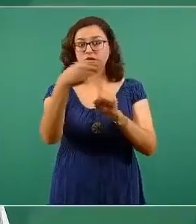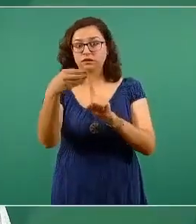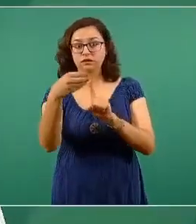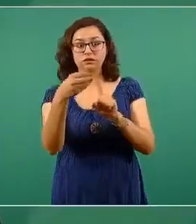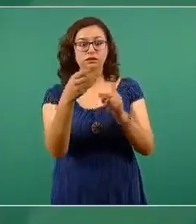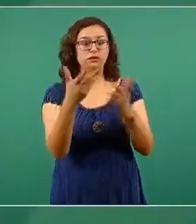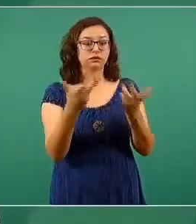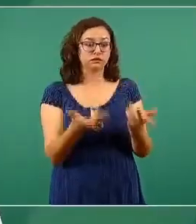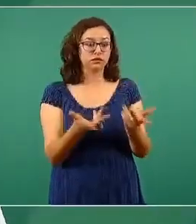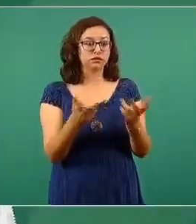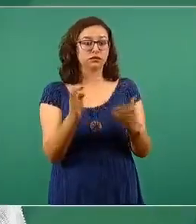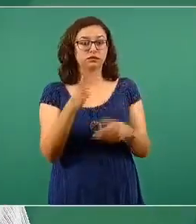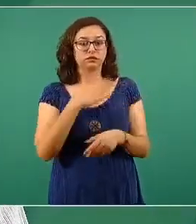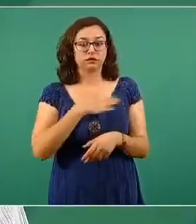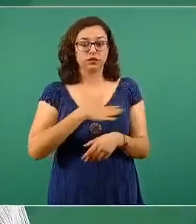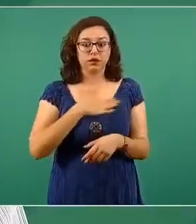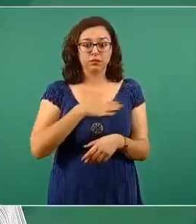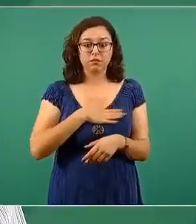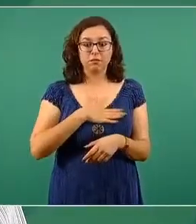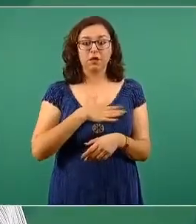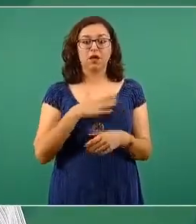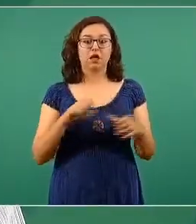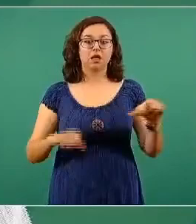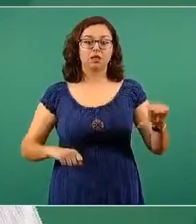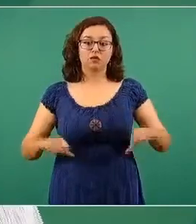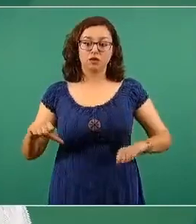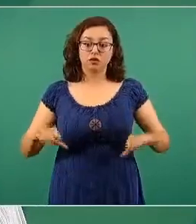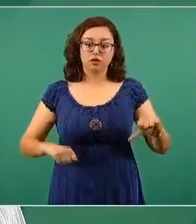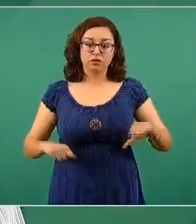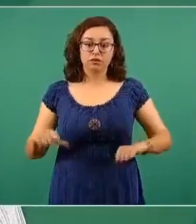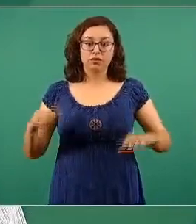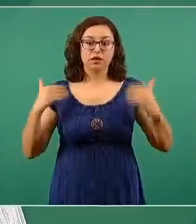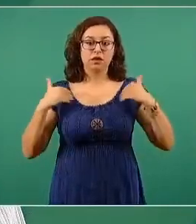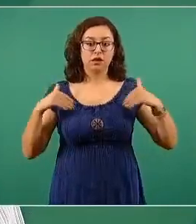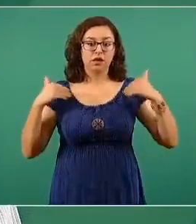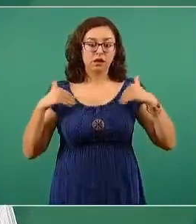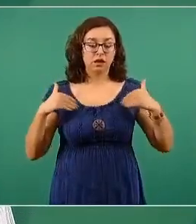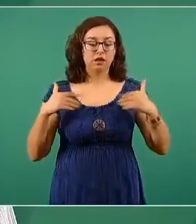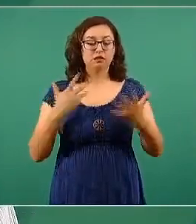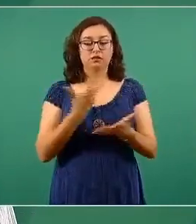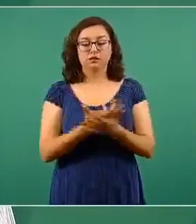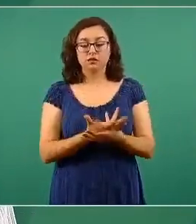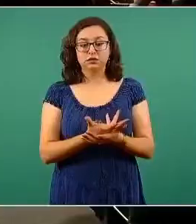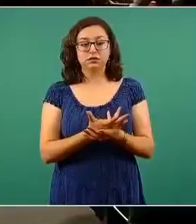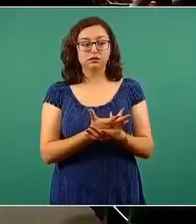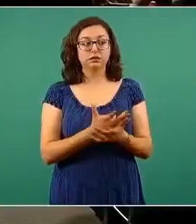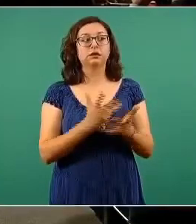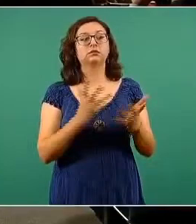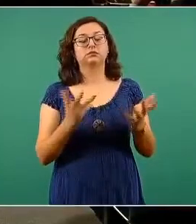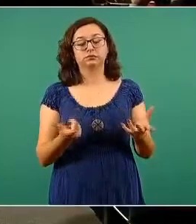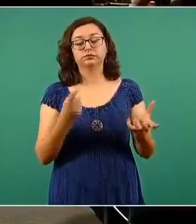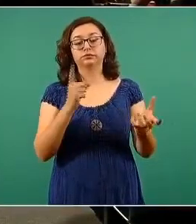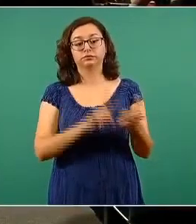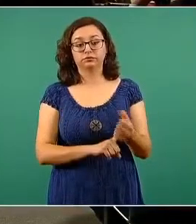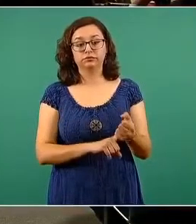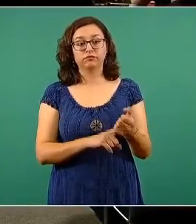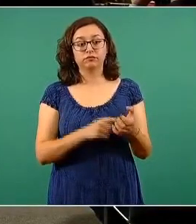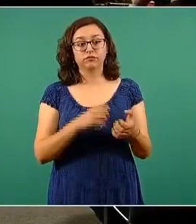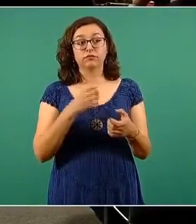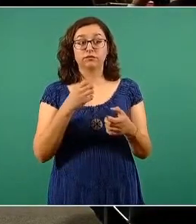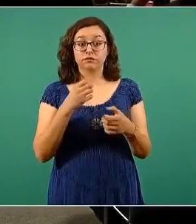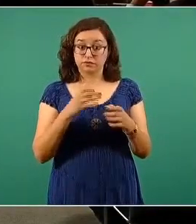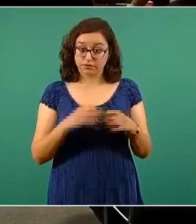otros espacios, como ser los baños, como ser la actividad recreativa, etcétera, a pesar obviamente de que hay